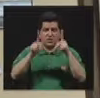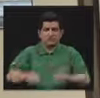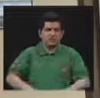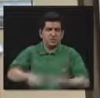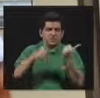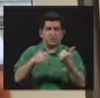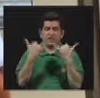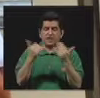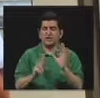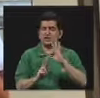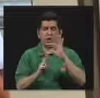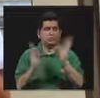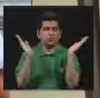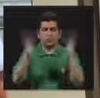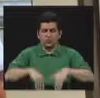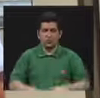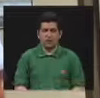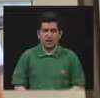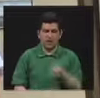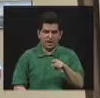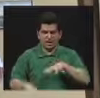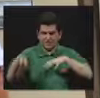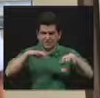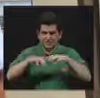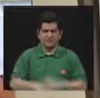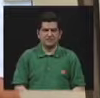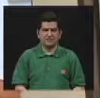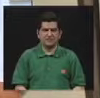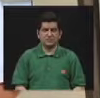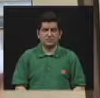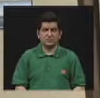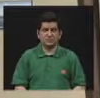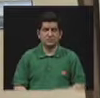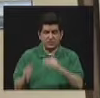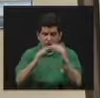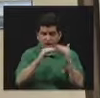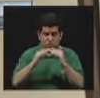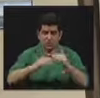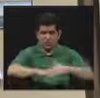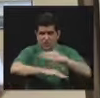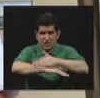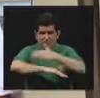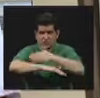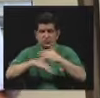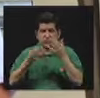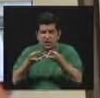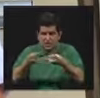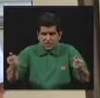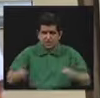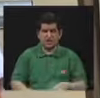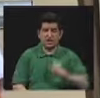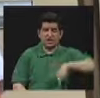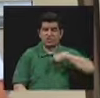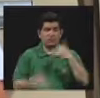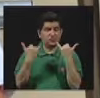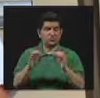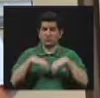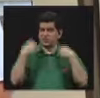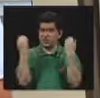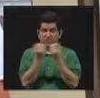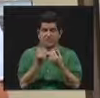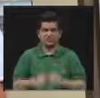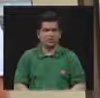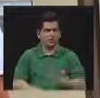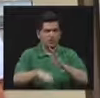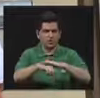todos los pescadores, y ya no hay ninguna alternativa, porque desharán este movimiento de tecocos y entonces nos agarrarán desorganizados. Por eso no permitimos que